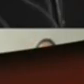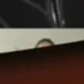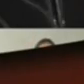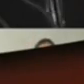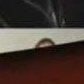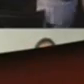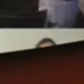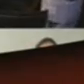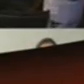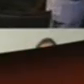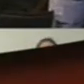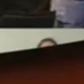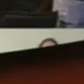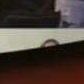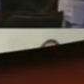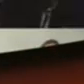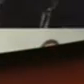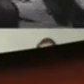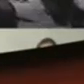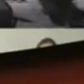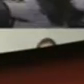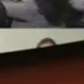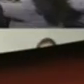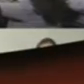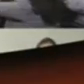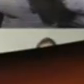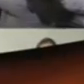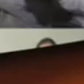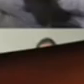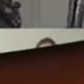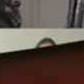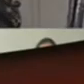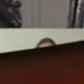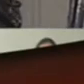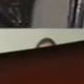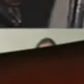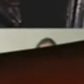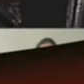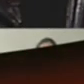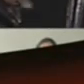2.000 contratos. Desde el sector gremial aseguran que van a resistir esta medida.